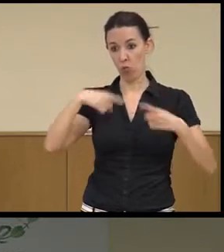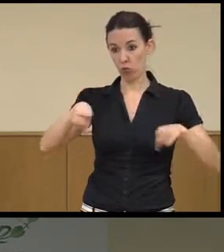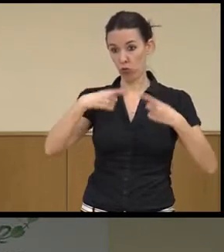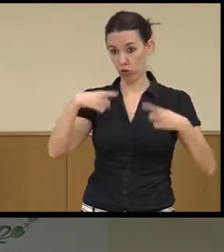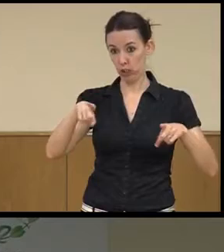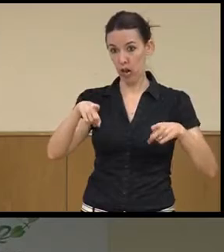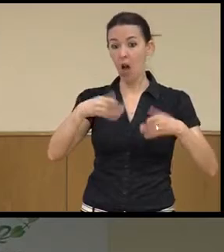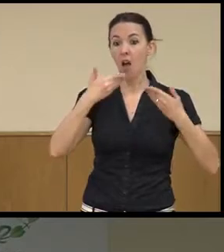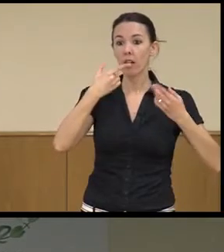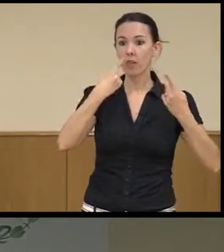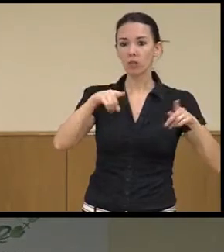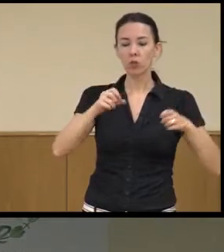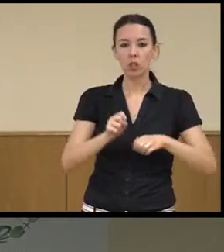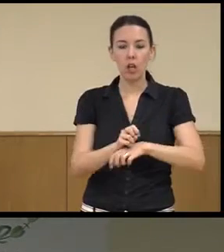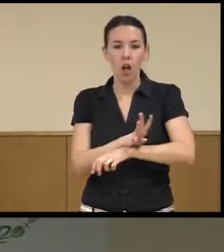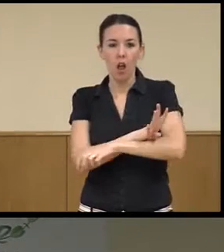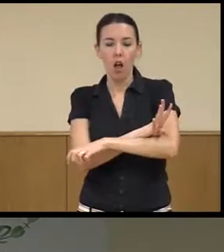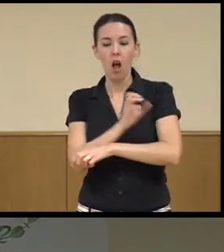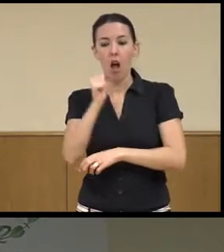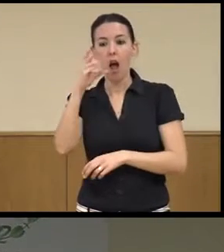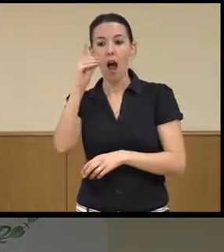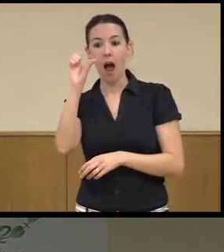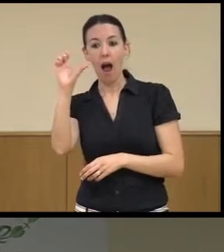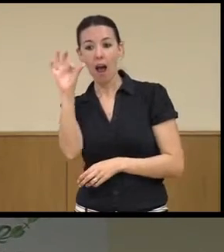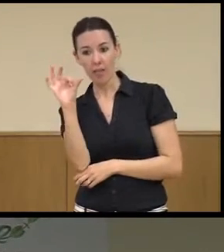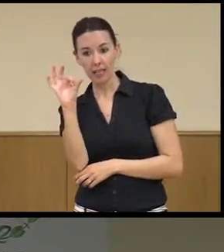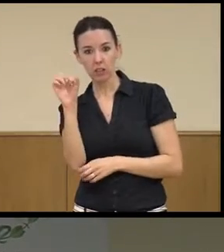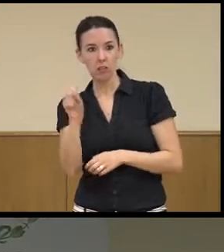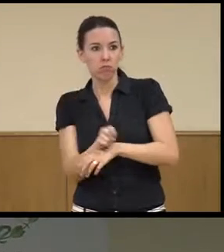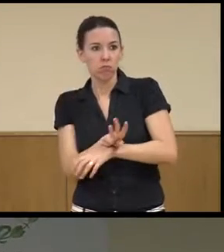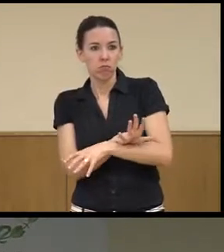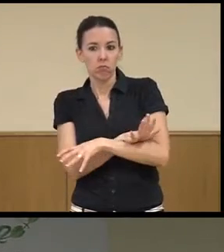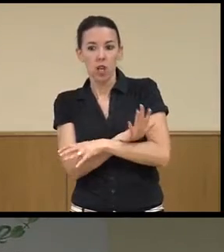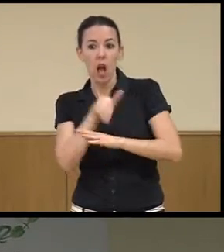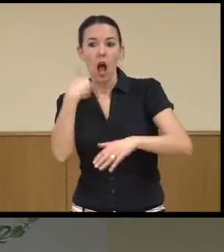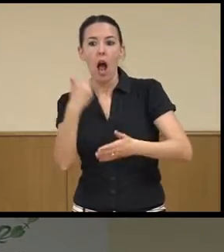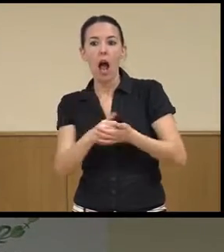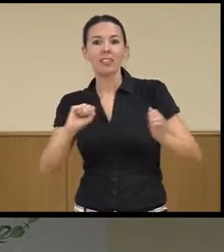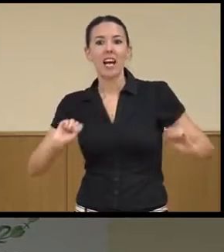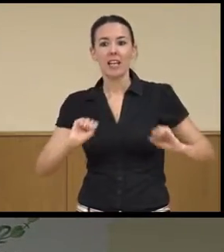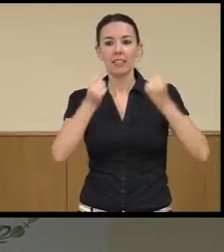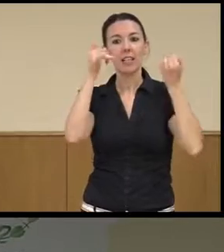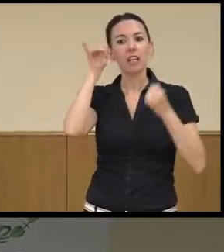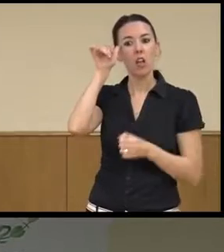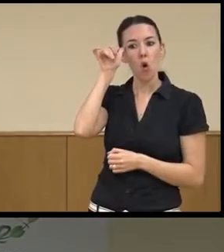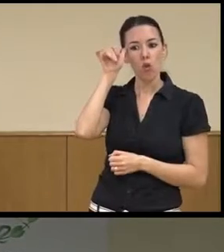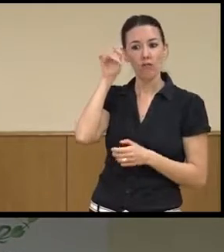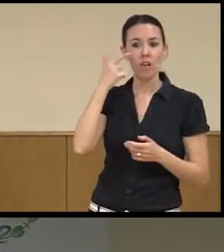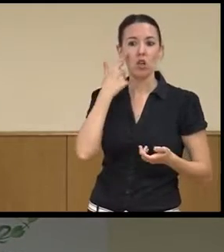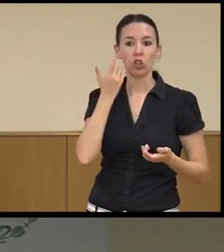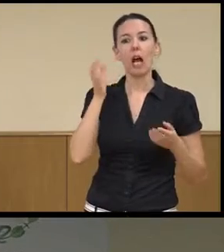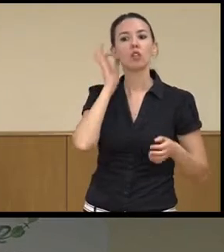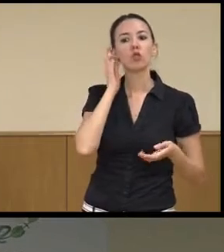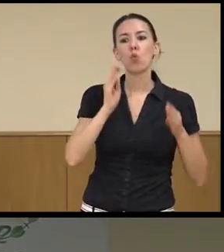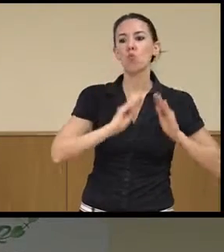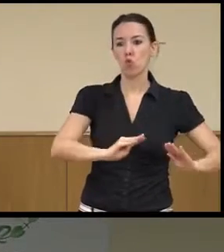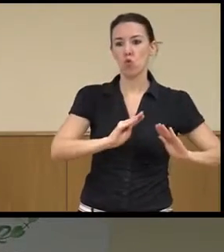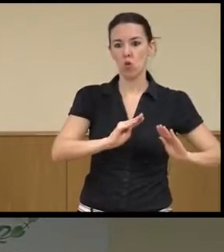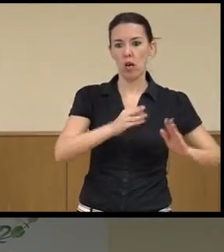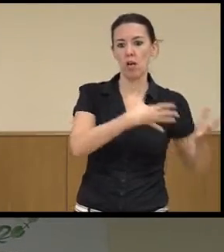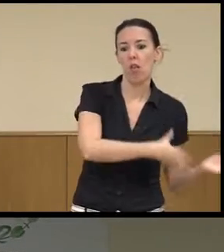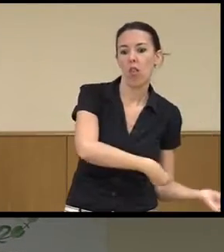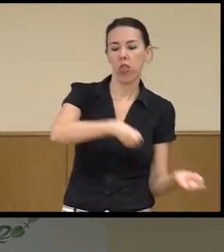música, logró conmover a Hades y Perséfone hasta autorizarle a rescatar de los infiernos a su amada Eurídice, antes de perderla